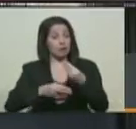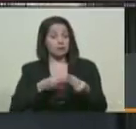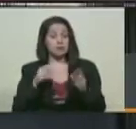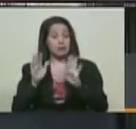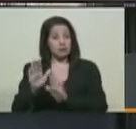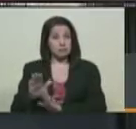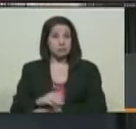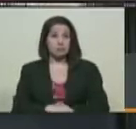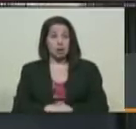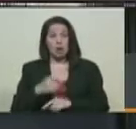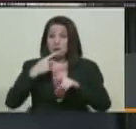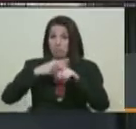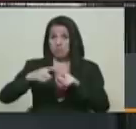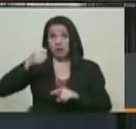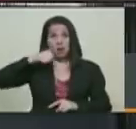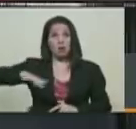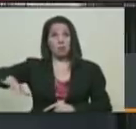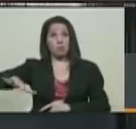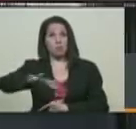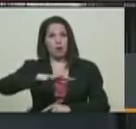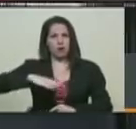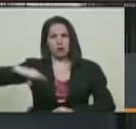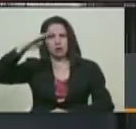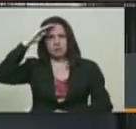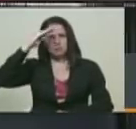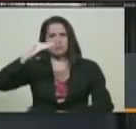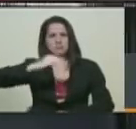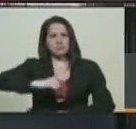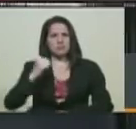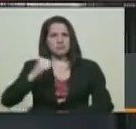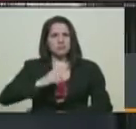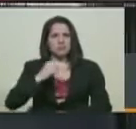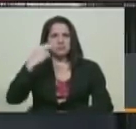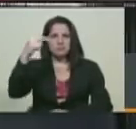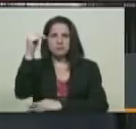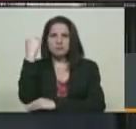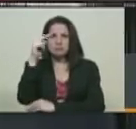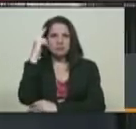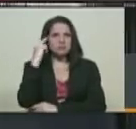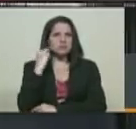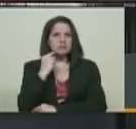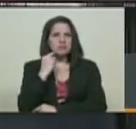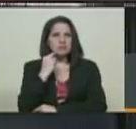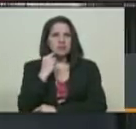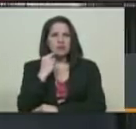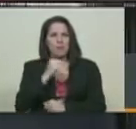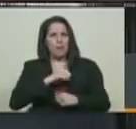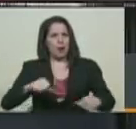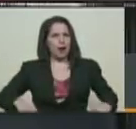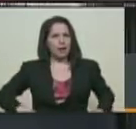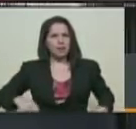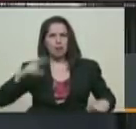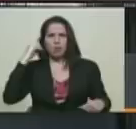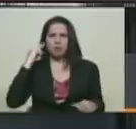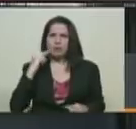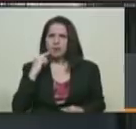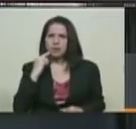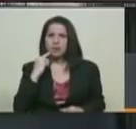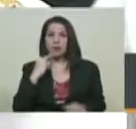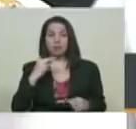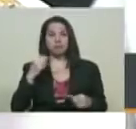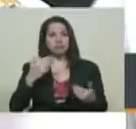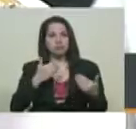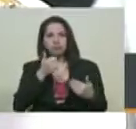Y nuestro pueblo y nuestra Fuerza Armada Nacional Bolivariana y la Policía Nacional Bolivariana y la Guardia Nacional Bolivariana